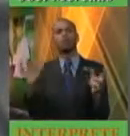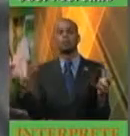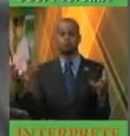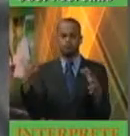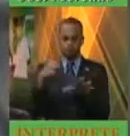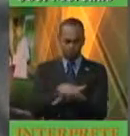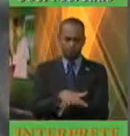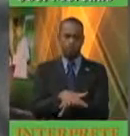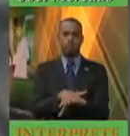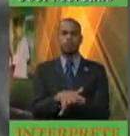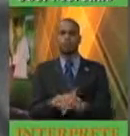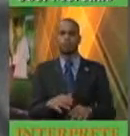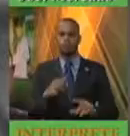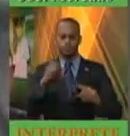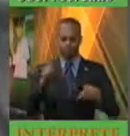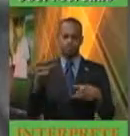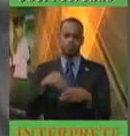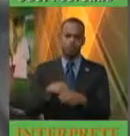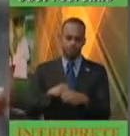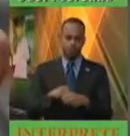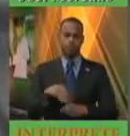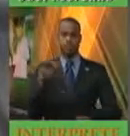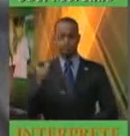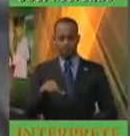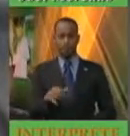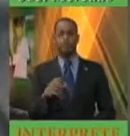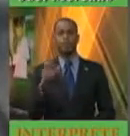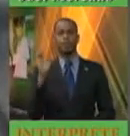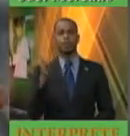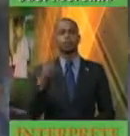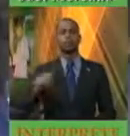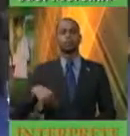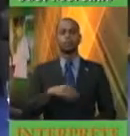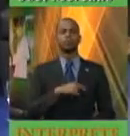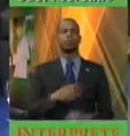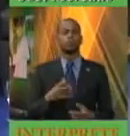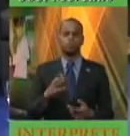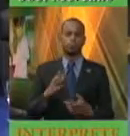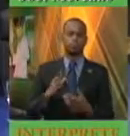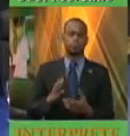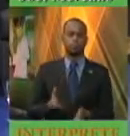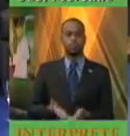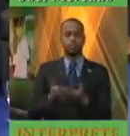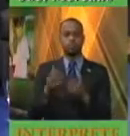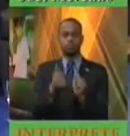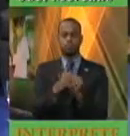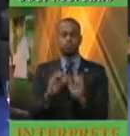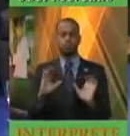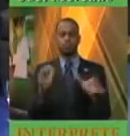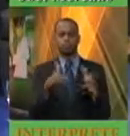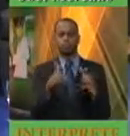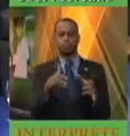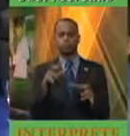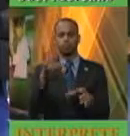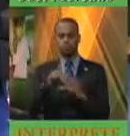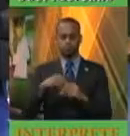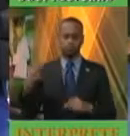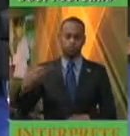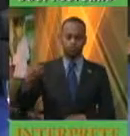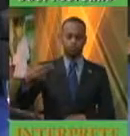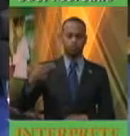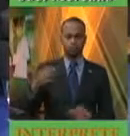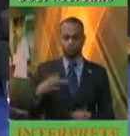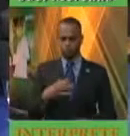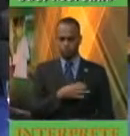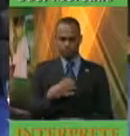mundo. De la inclusión. Entonces, estamos proponiendo esto junto con el comité gestor de allá, de historia, con el comité de